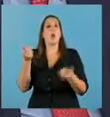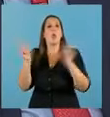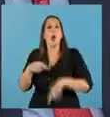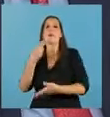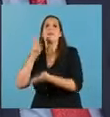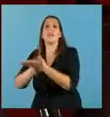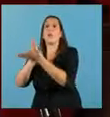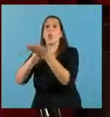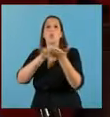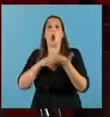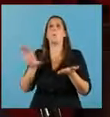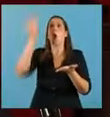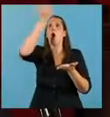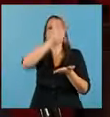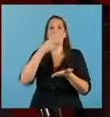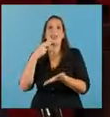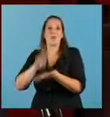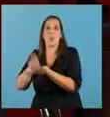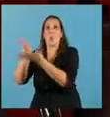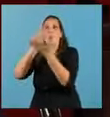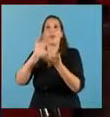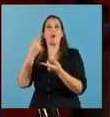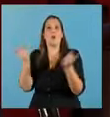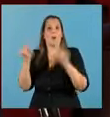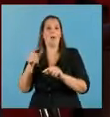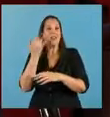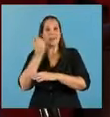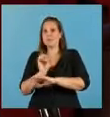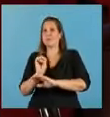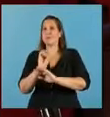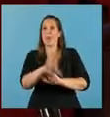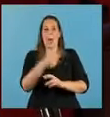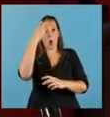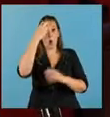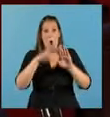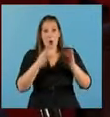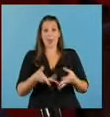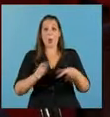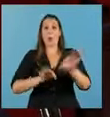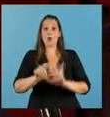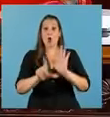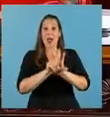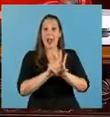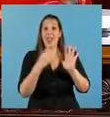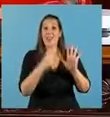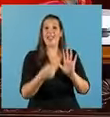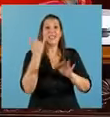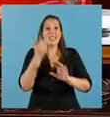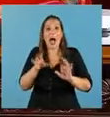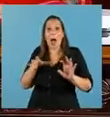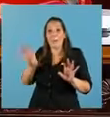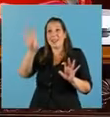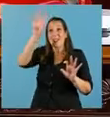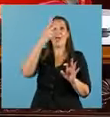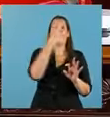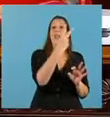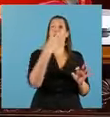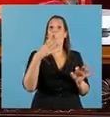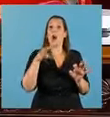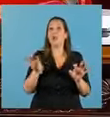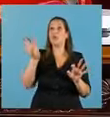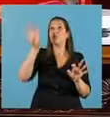sus autonomías. Hemos enviado a este Congreso un proyecto de ley que declara a 24 distritos argentinos como